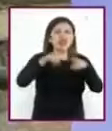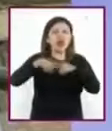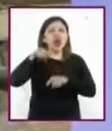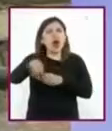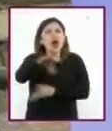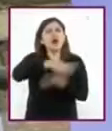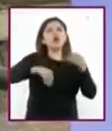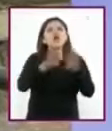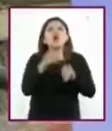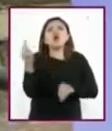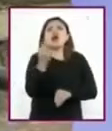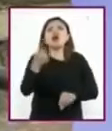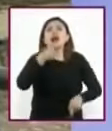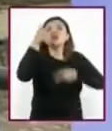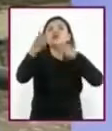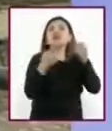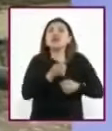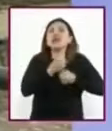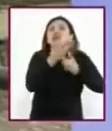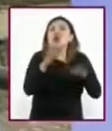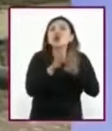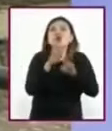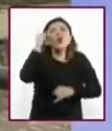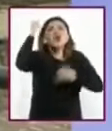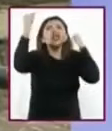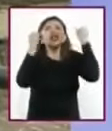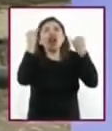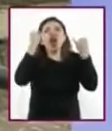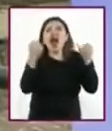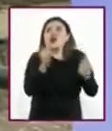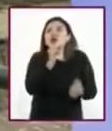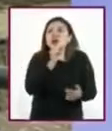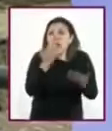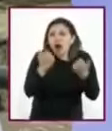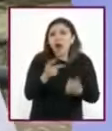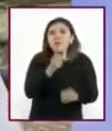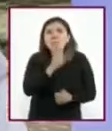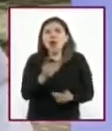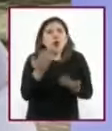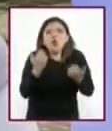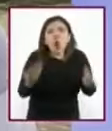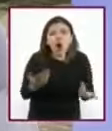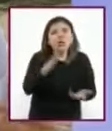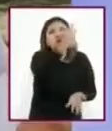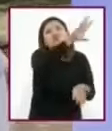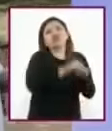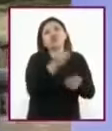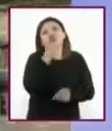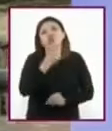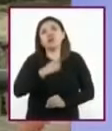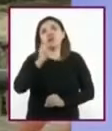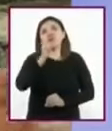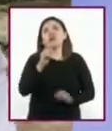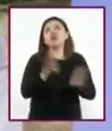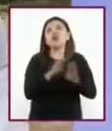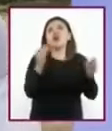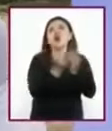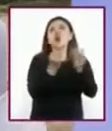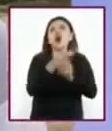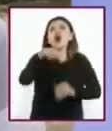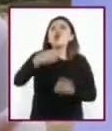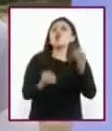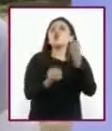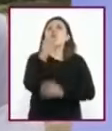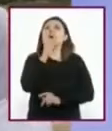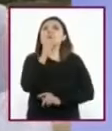necesidades de los hablantes para expresar conceptos para los cuales no existen palabras en español. Se trata de una clase de